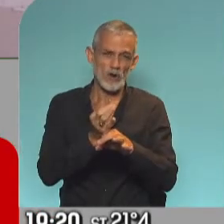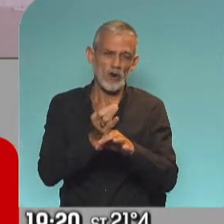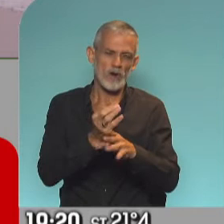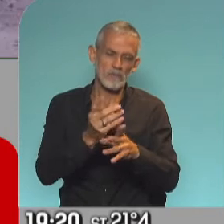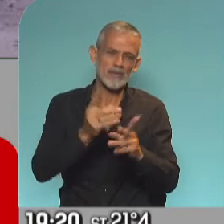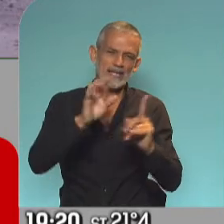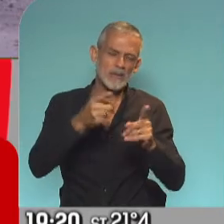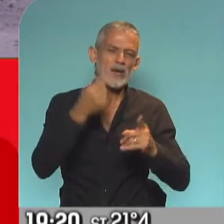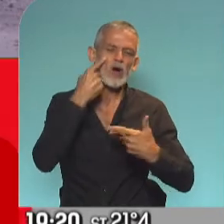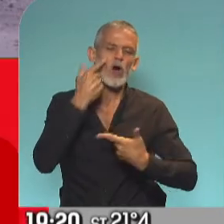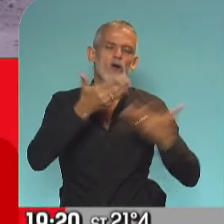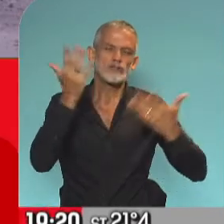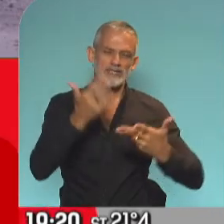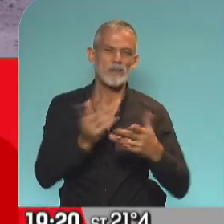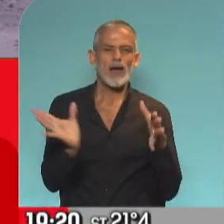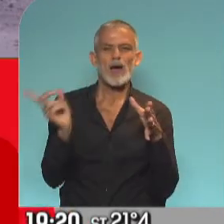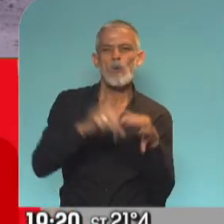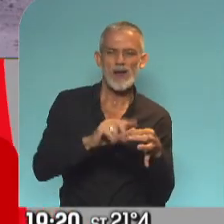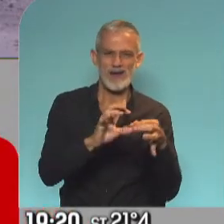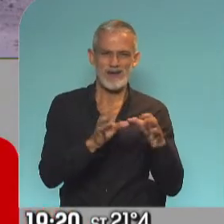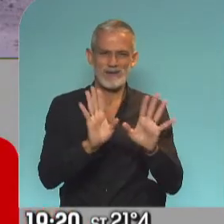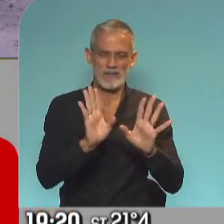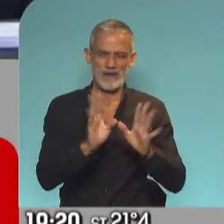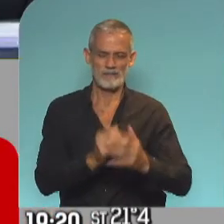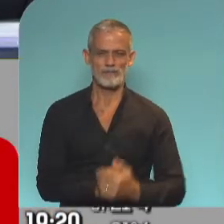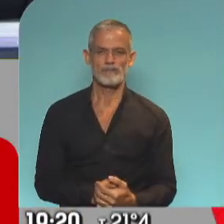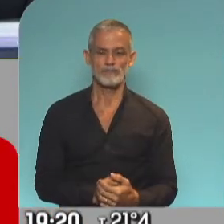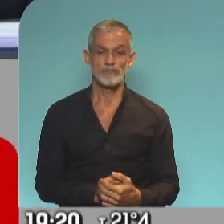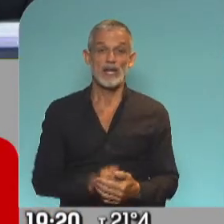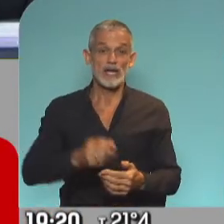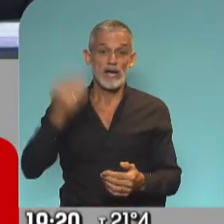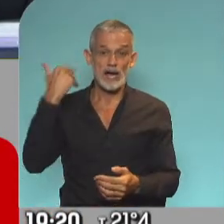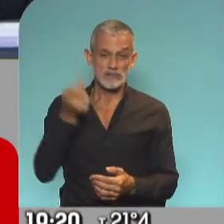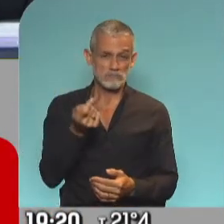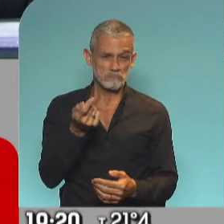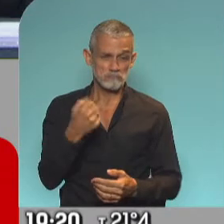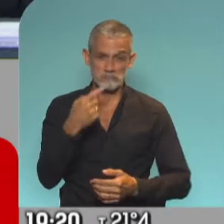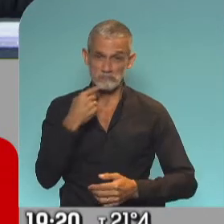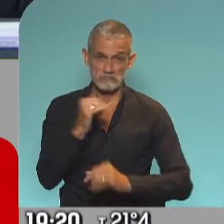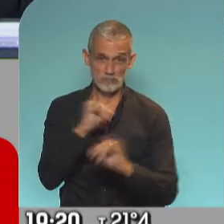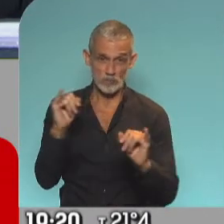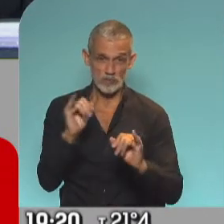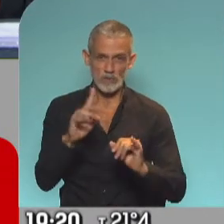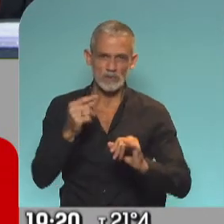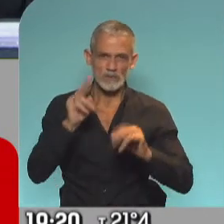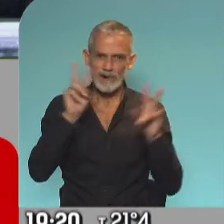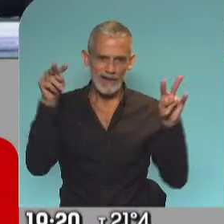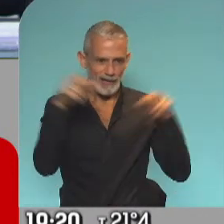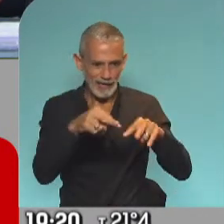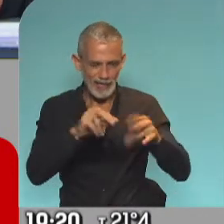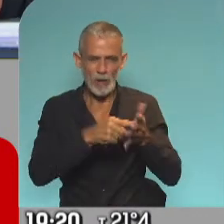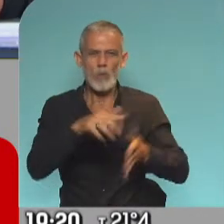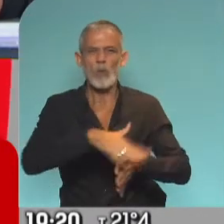fueron las conocidas actividades de revinculación educativa. Ministro, hace un ratito decía que, bueno, saquemos los ojos, si quiere,